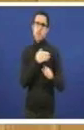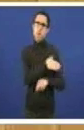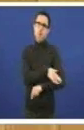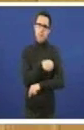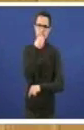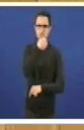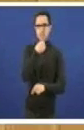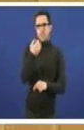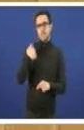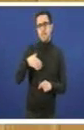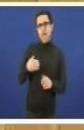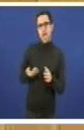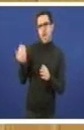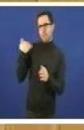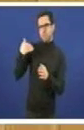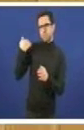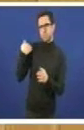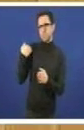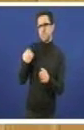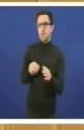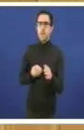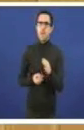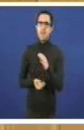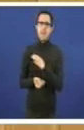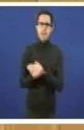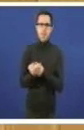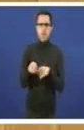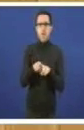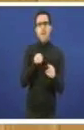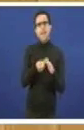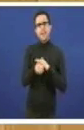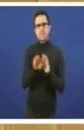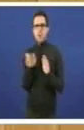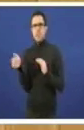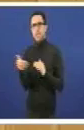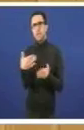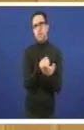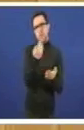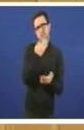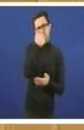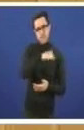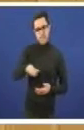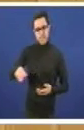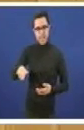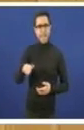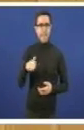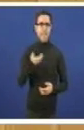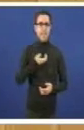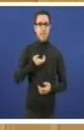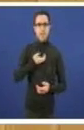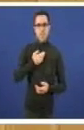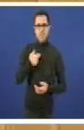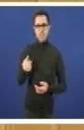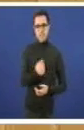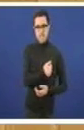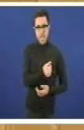hai anos todas as escolas infantís a xestión indirecta Concello de Santiago ten dúas escolas infantís que o